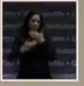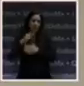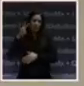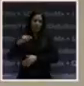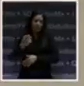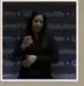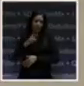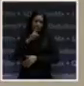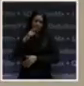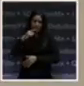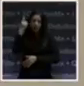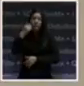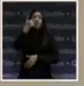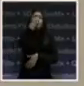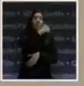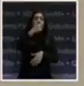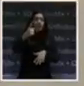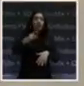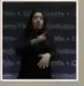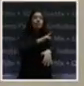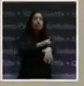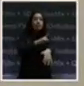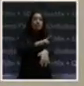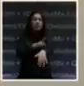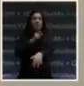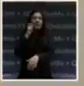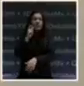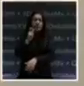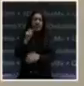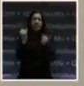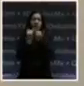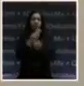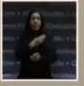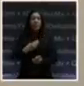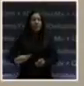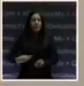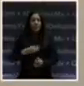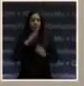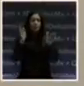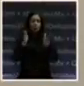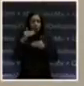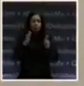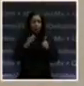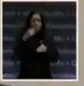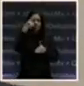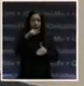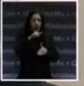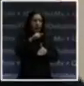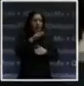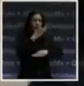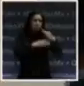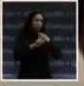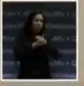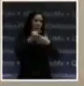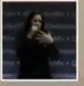fácil. Cada delegación tiene que ser como una presidencia municipal pequeña, donde ahí te resuelvan todo lo